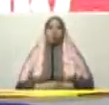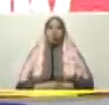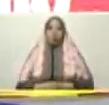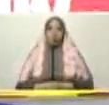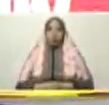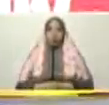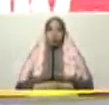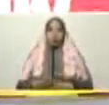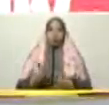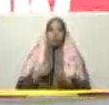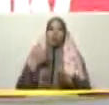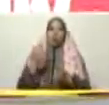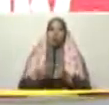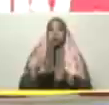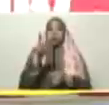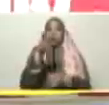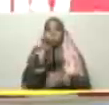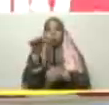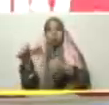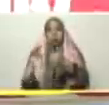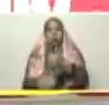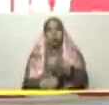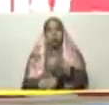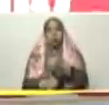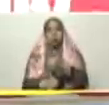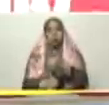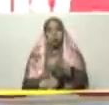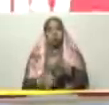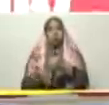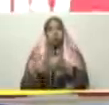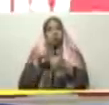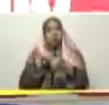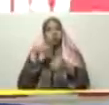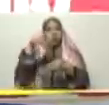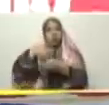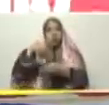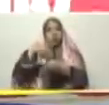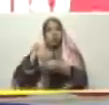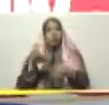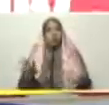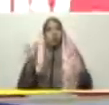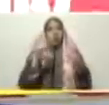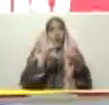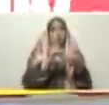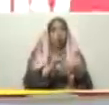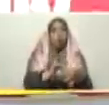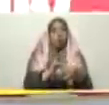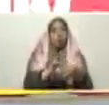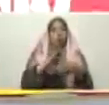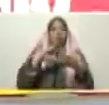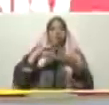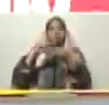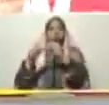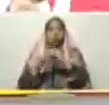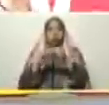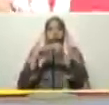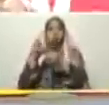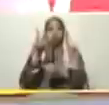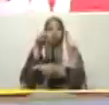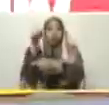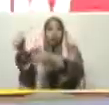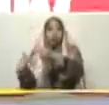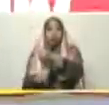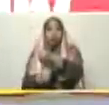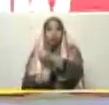entonces la vicepresidencia electoral debería estar unida con la vicepresidencia de organización y construir la